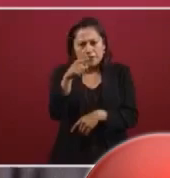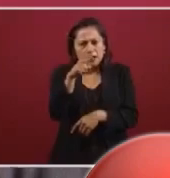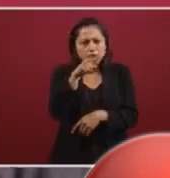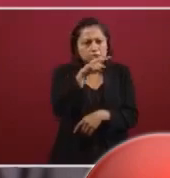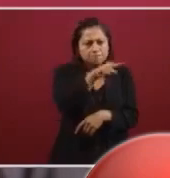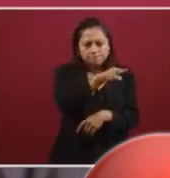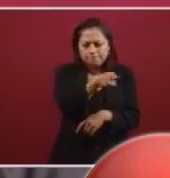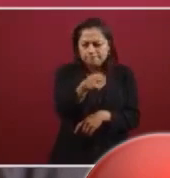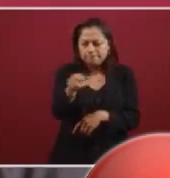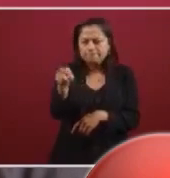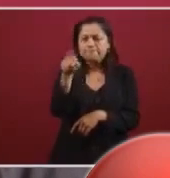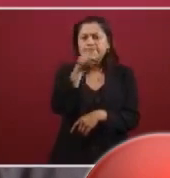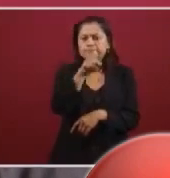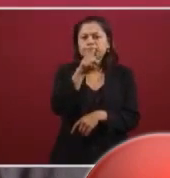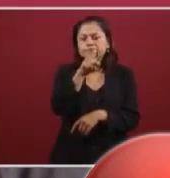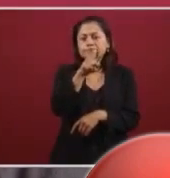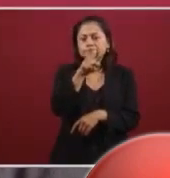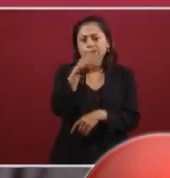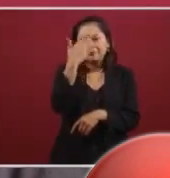saben,